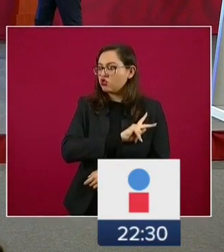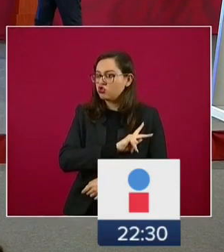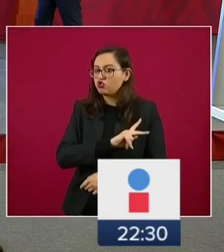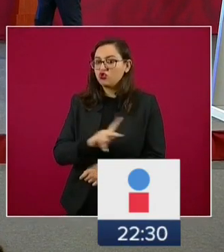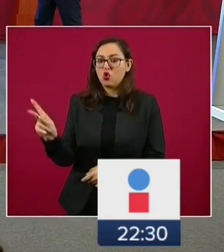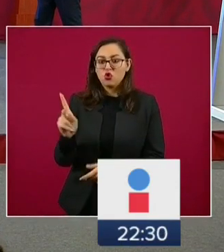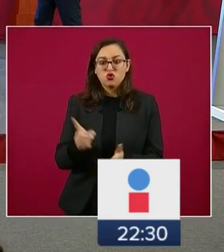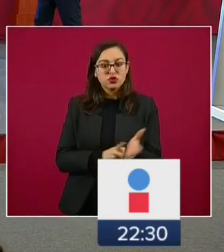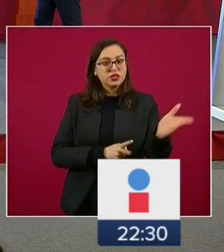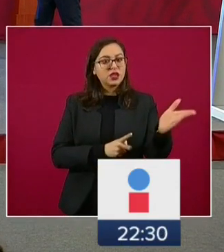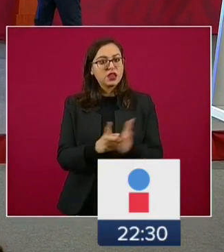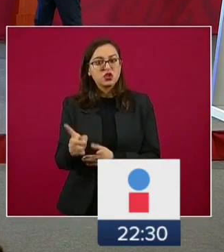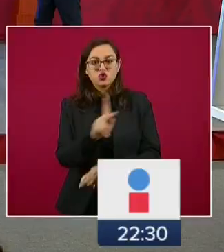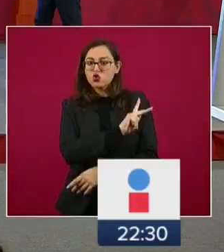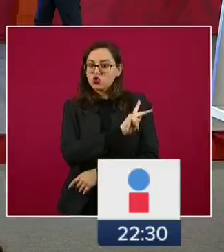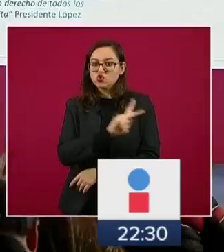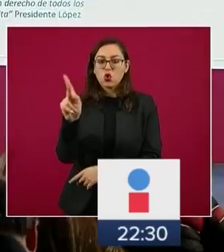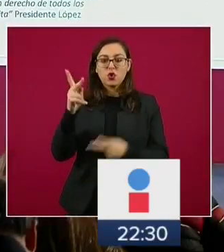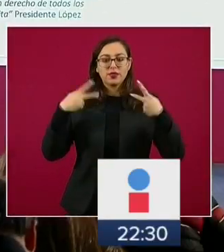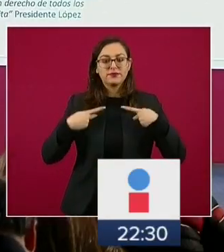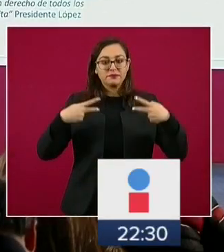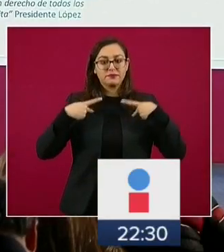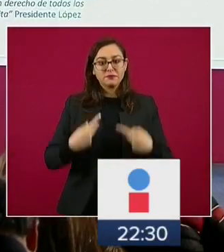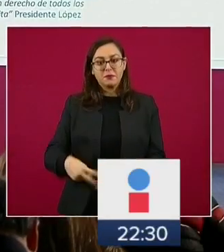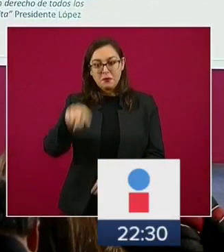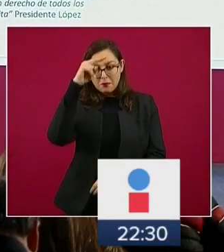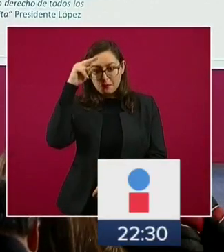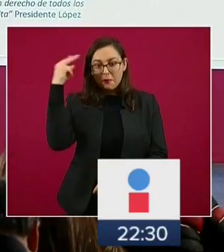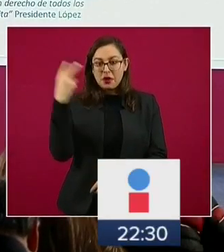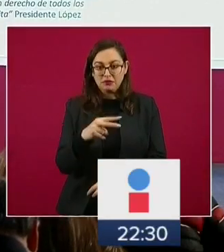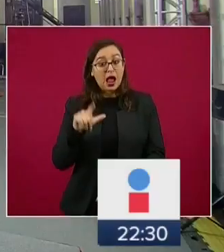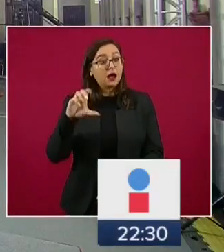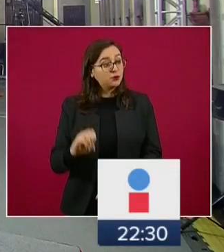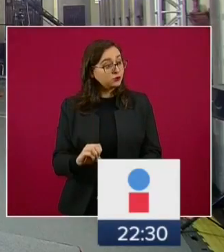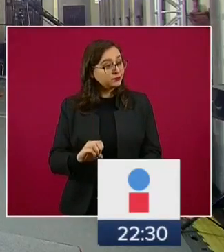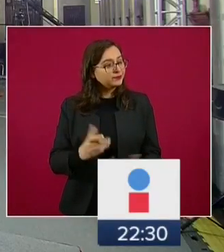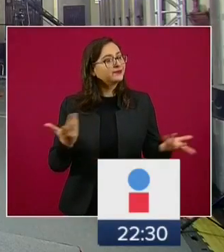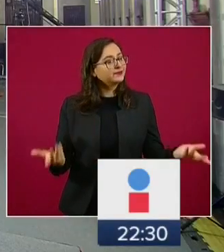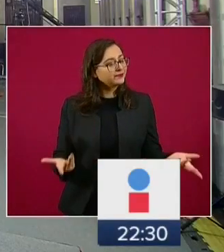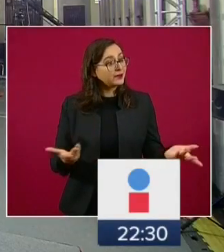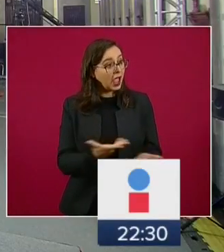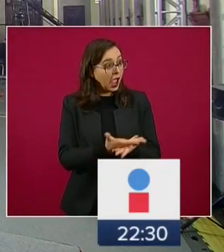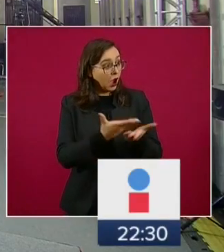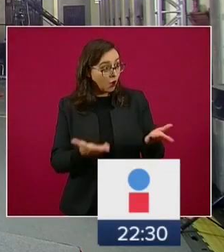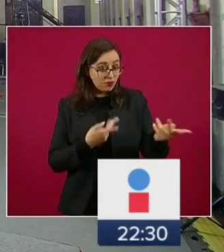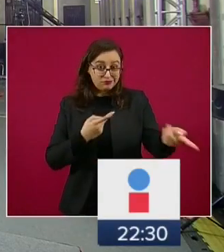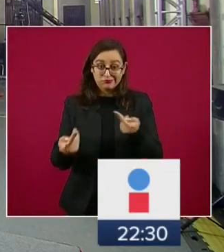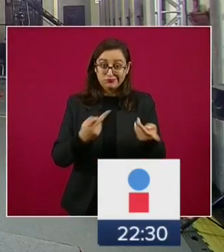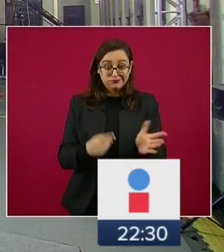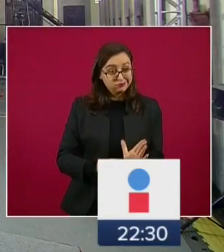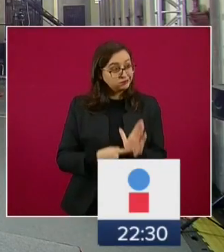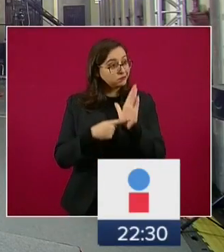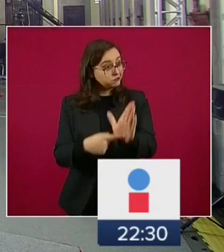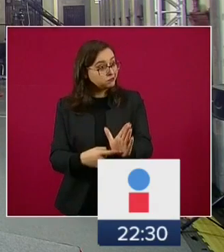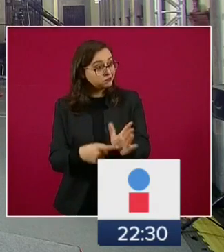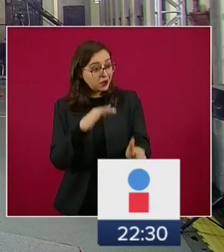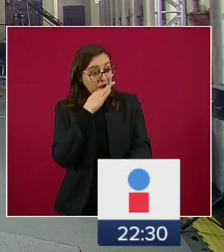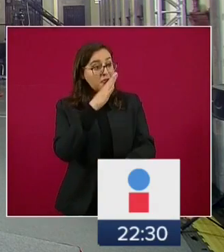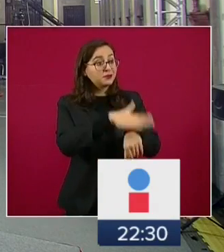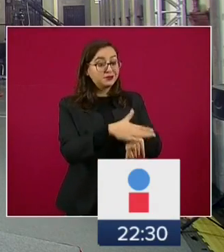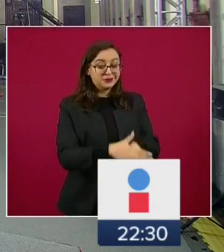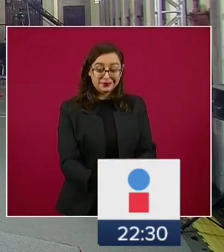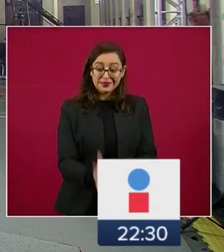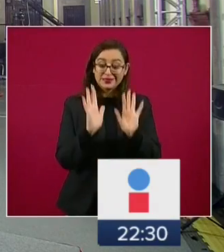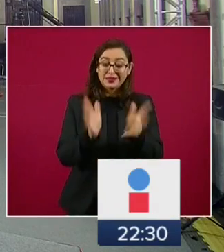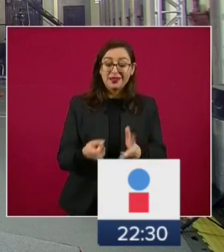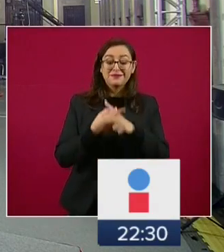derecho de todos los mexicanos, es para toda la población de manera gratuita, con el plan que nos acaban de presentar. Pues estamos a el vísperas de